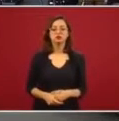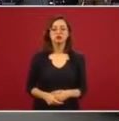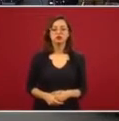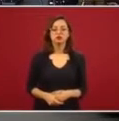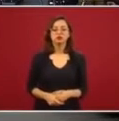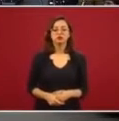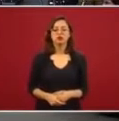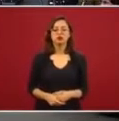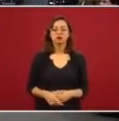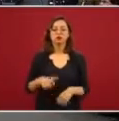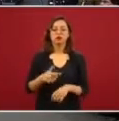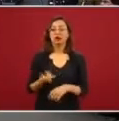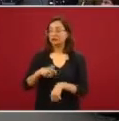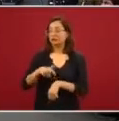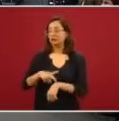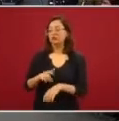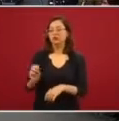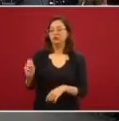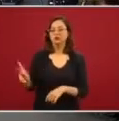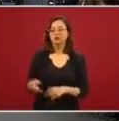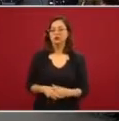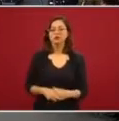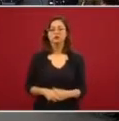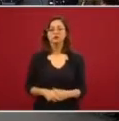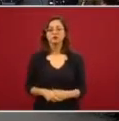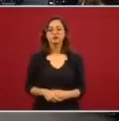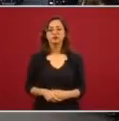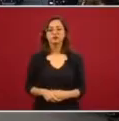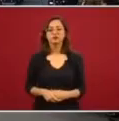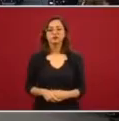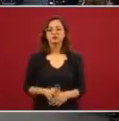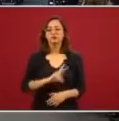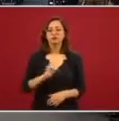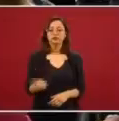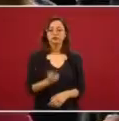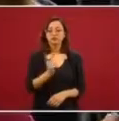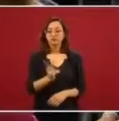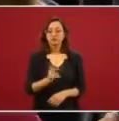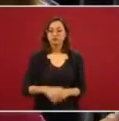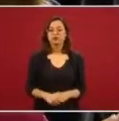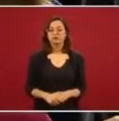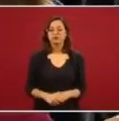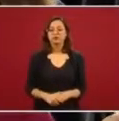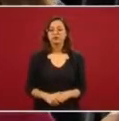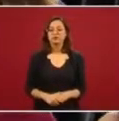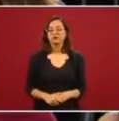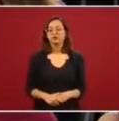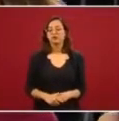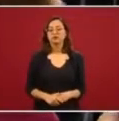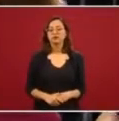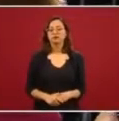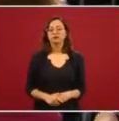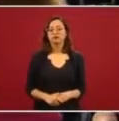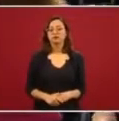por qué preguntarle nada más si en caso de que se llegue a una situación